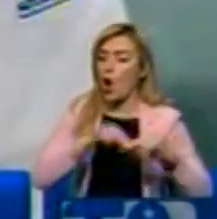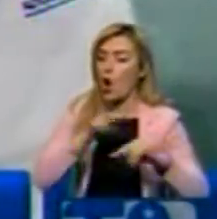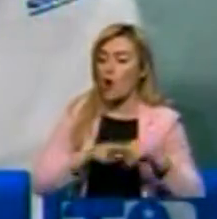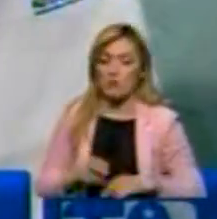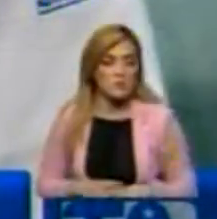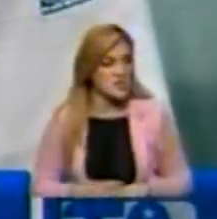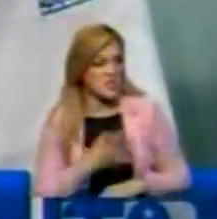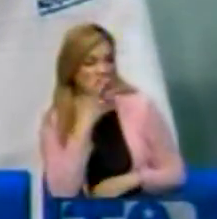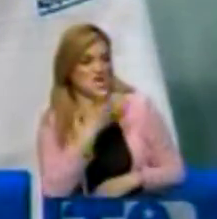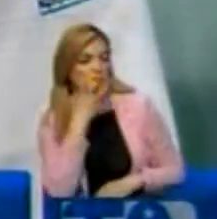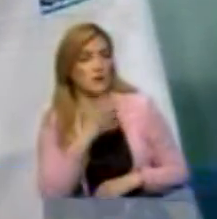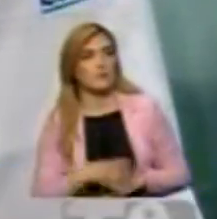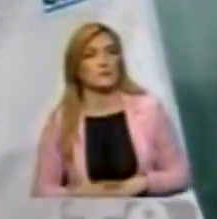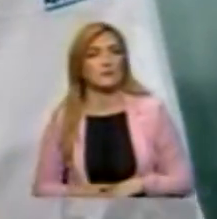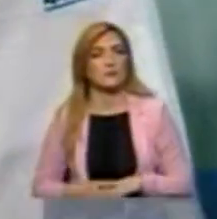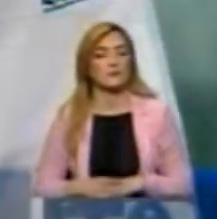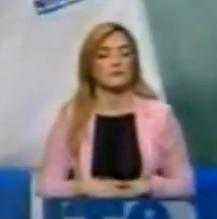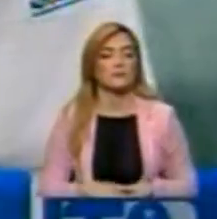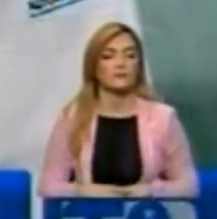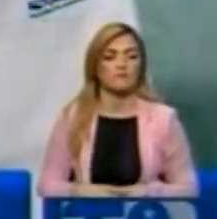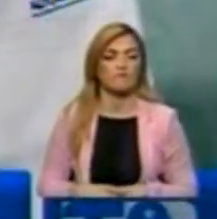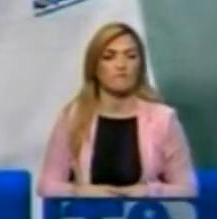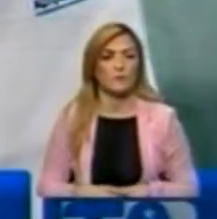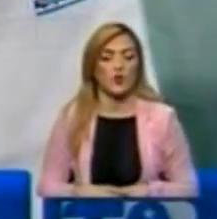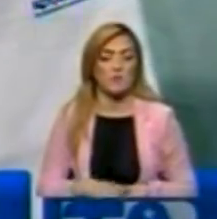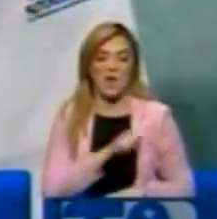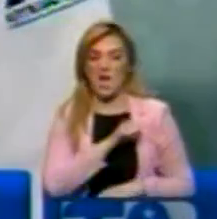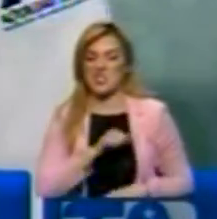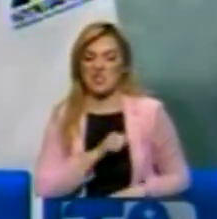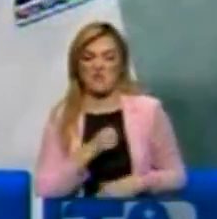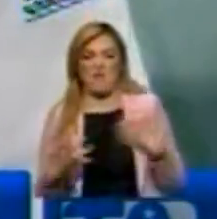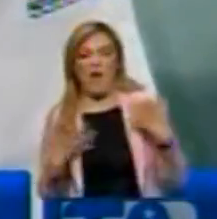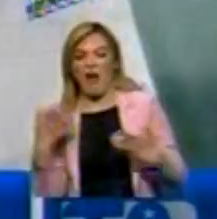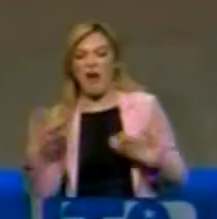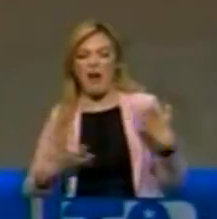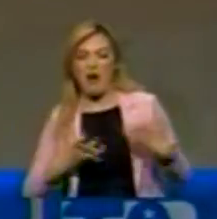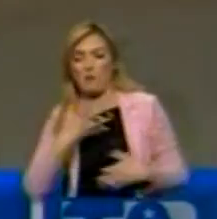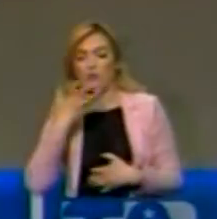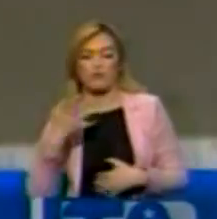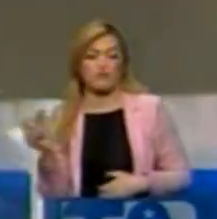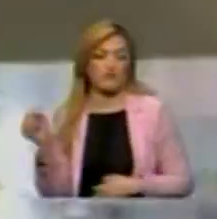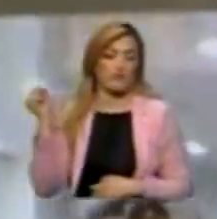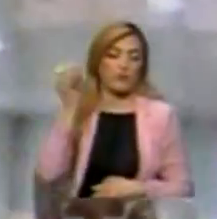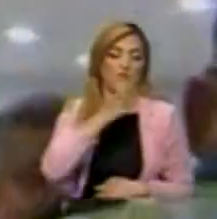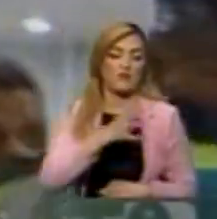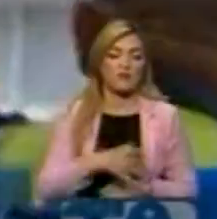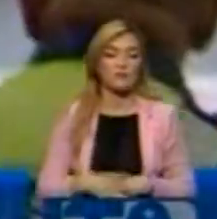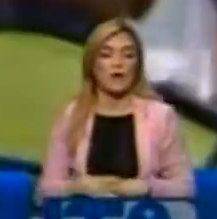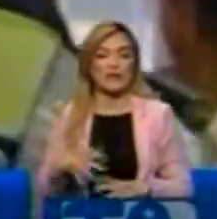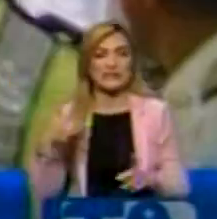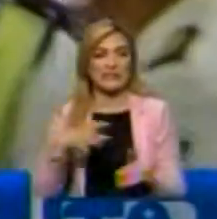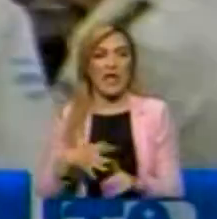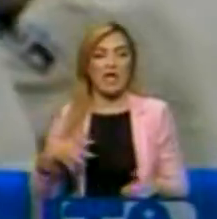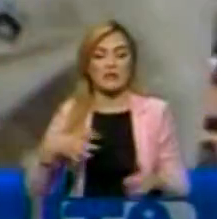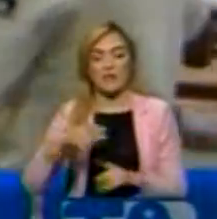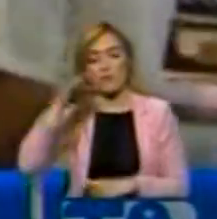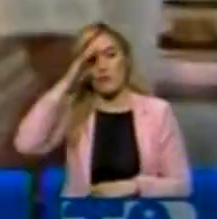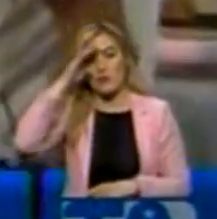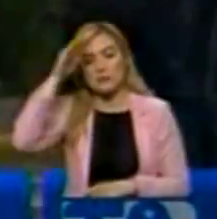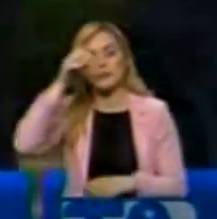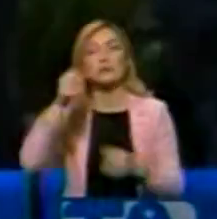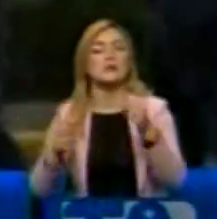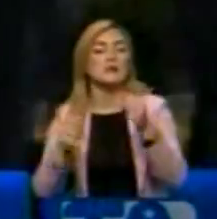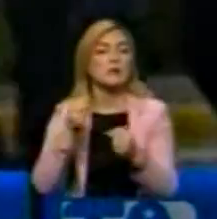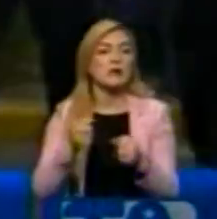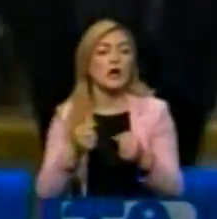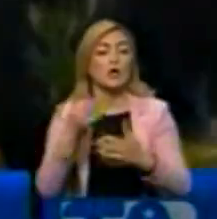Y como la gente se lo prohibió, pues tuvo esa actitud agresiva contra la gente. Ante las constantes agresiones hacia agentes de tránsito,